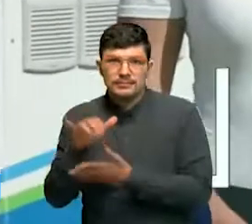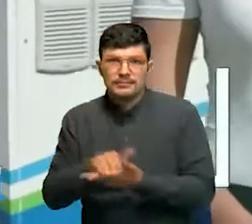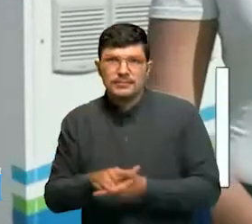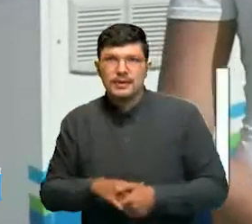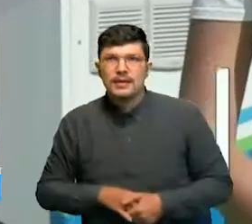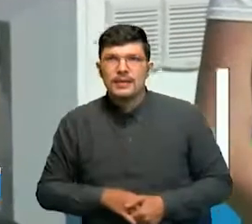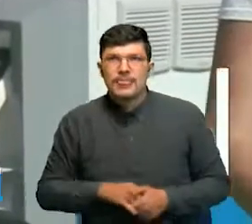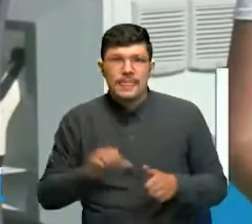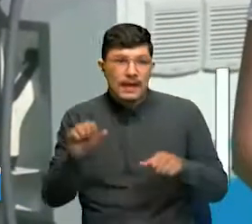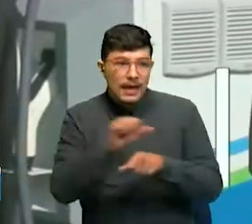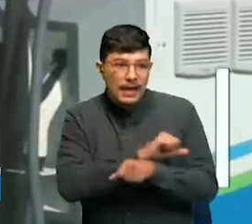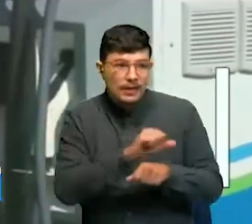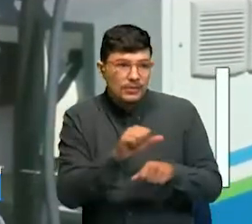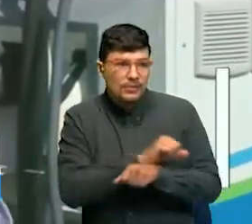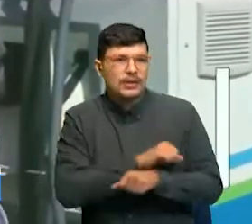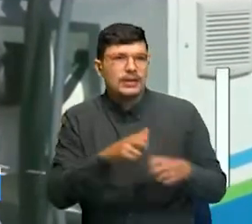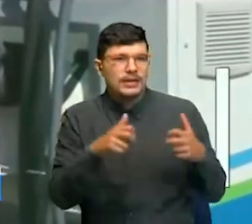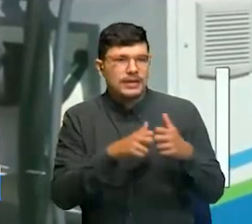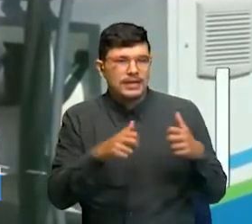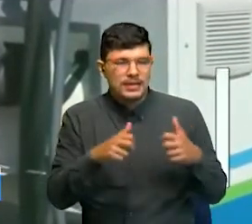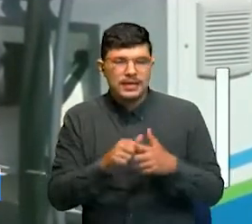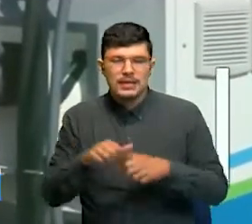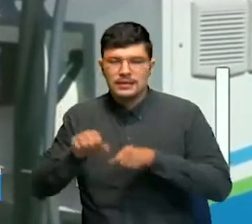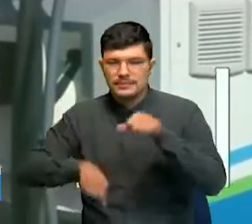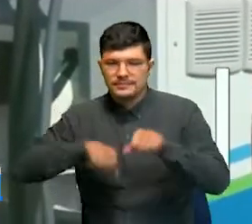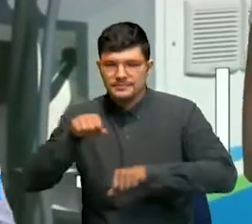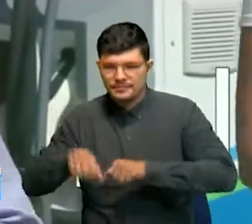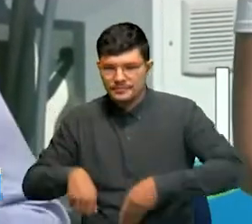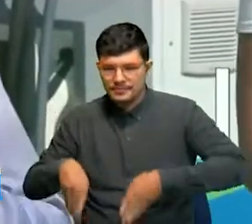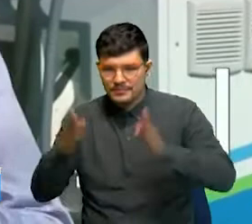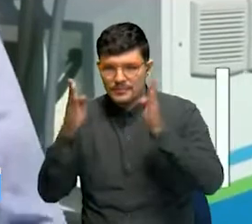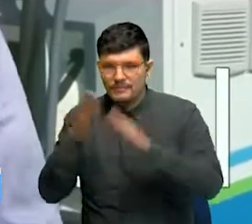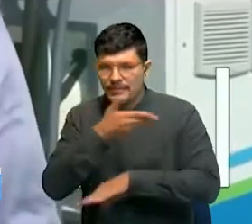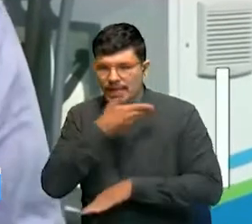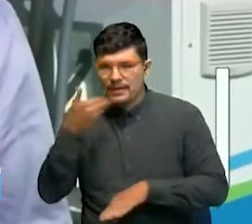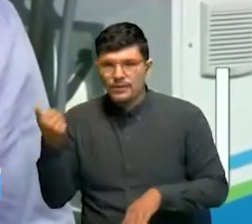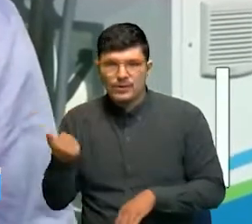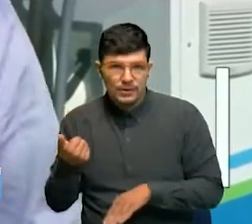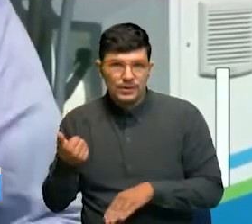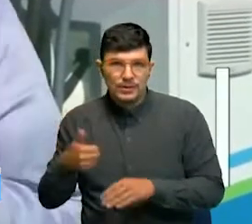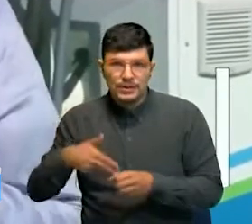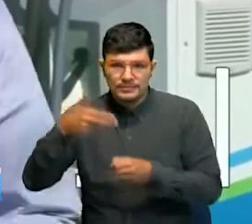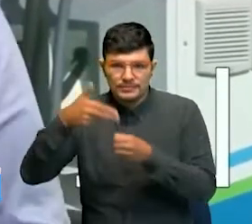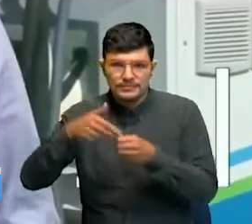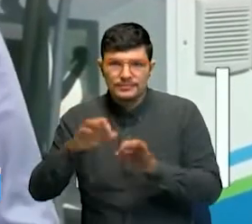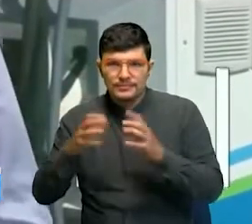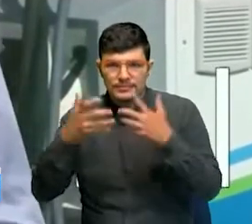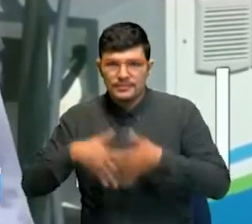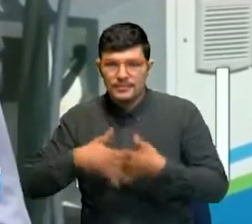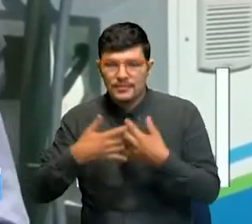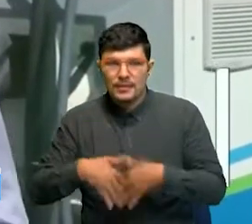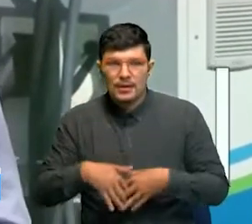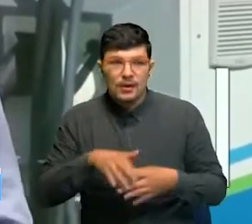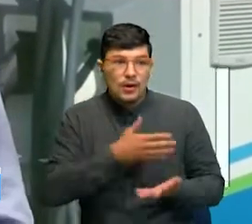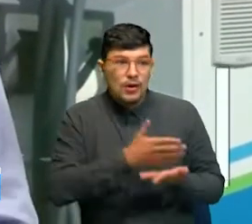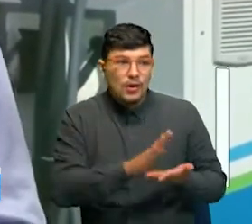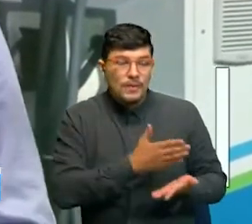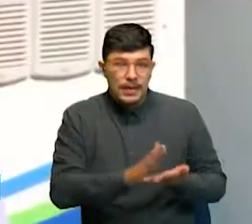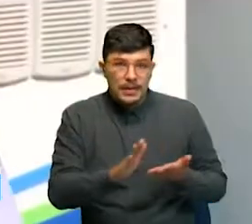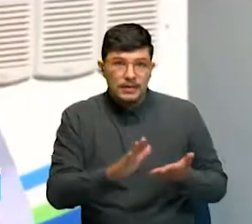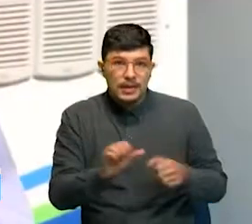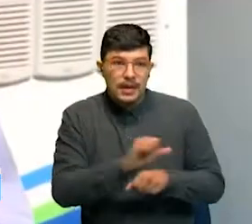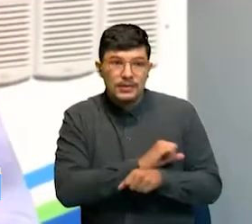Vehículos eléctricos, ciclorrutas, mejorar el combustible, comprar vehículos con tecnologías amigables con el medio